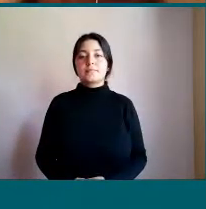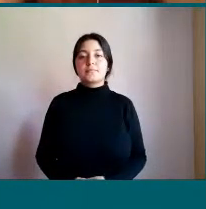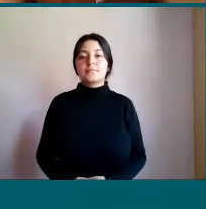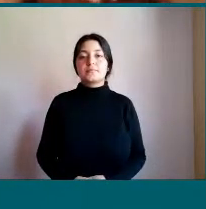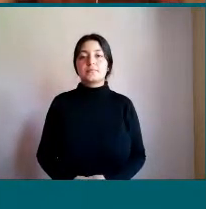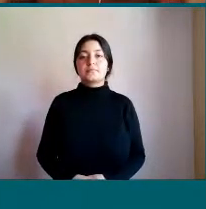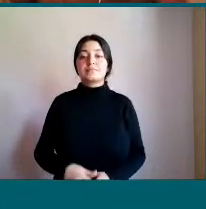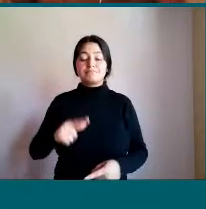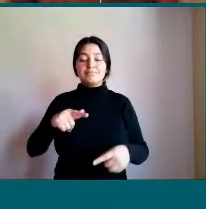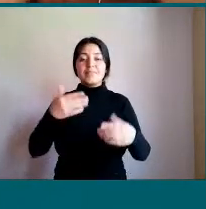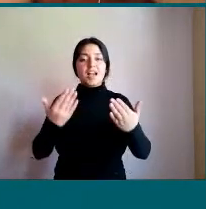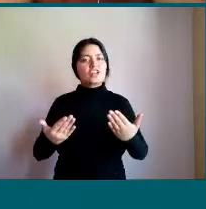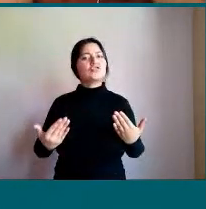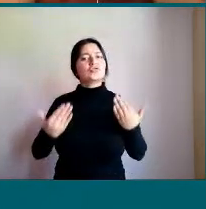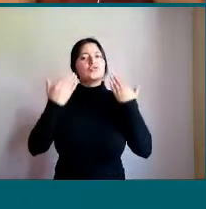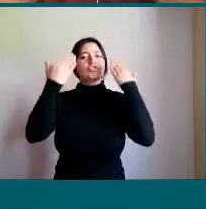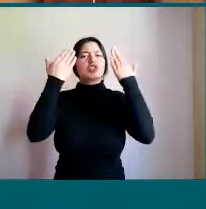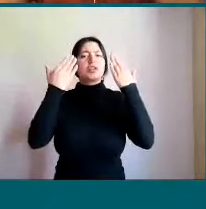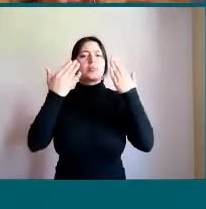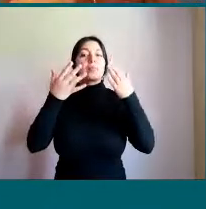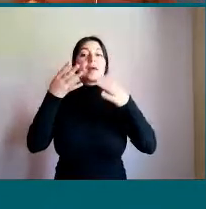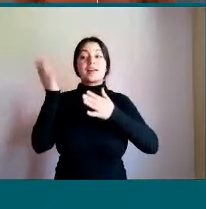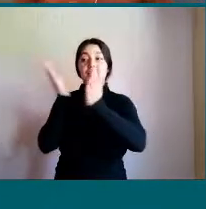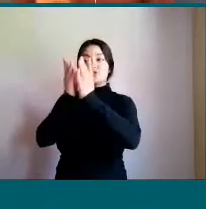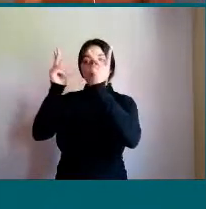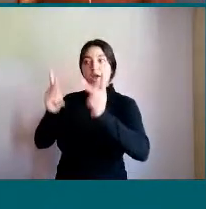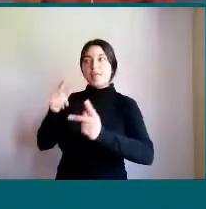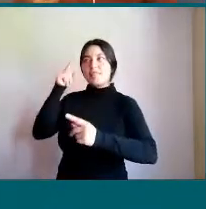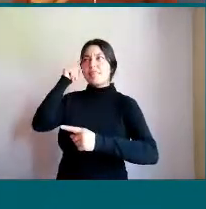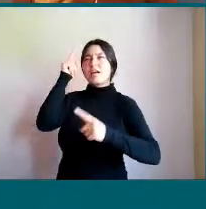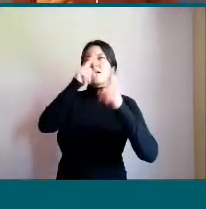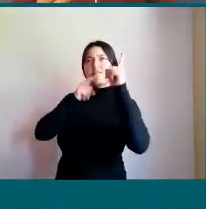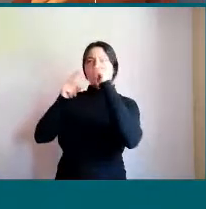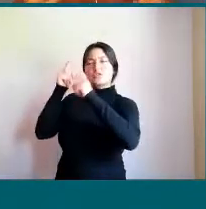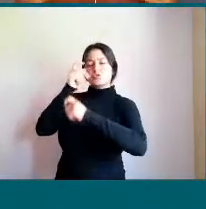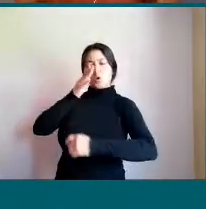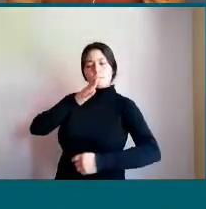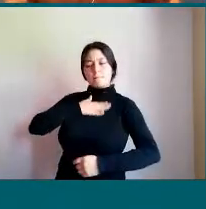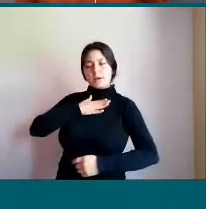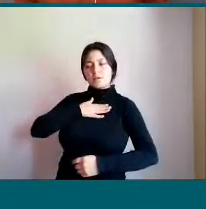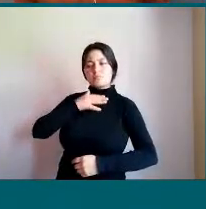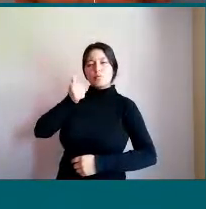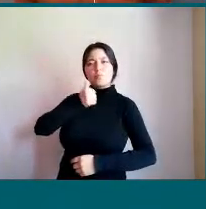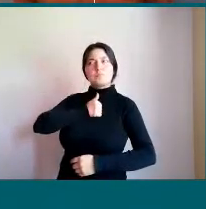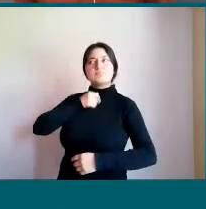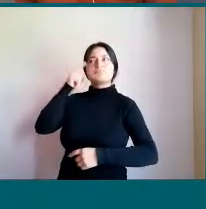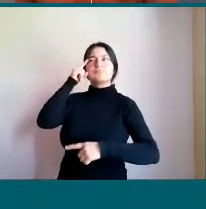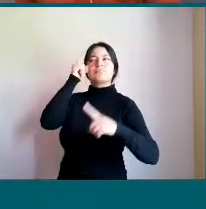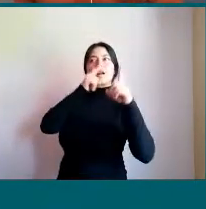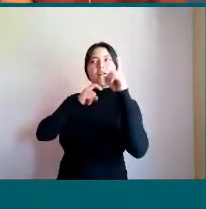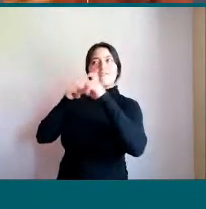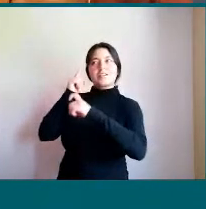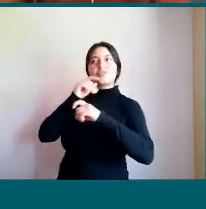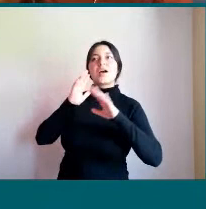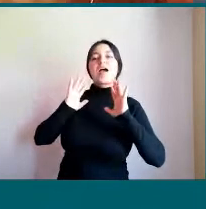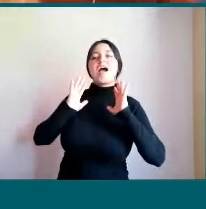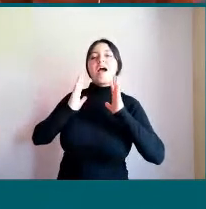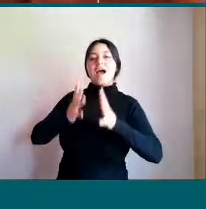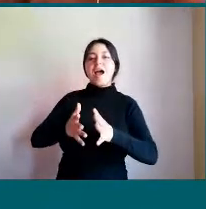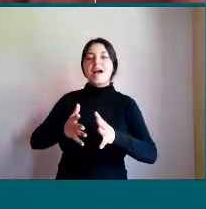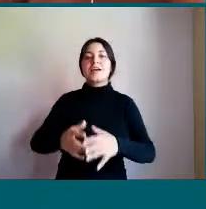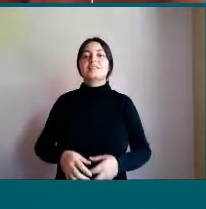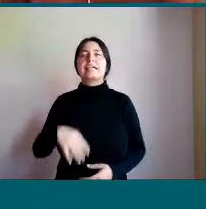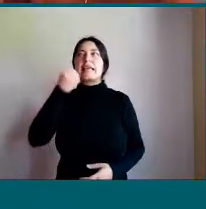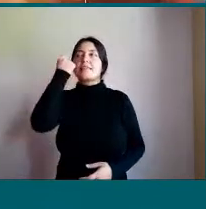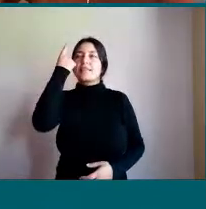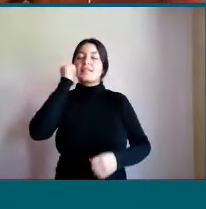muy útiles para que el alumno reflexione, ¿vale? La evaluación calificativa, ¿vale? Lo que me va a ayudar es a, bueno, lo tenéis ahí explicado